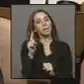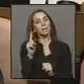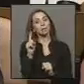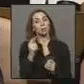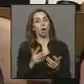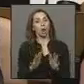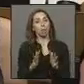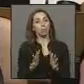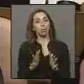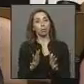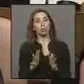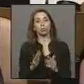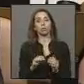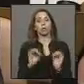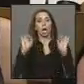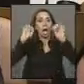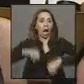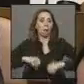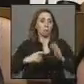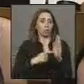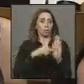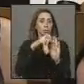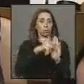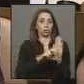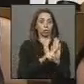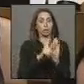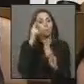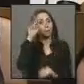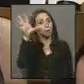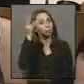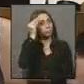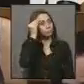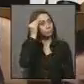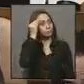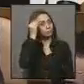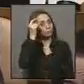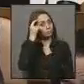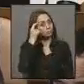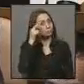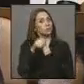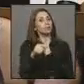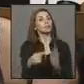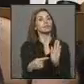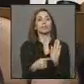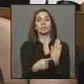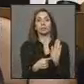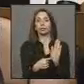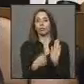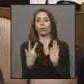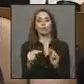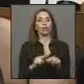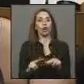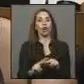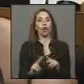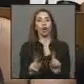sensato sea aprobarlo, pero tengamos en cuenta que en realidad esto no va a